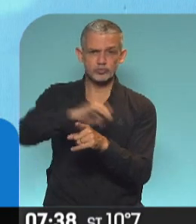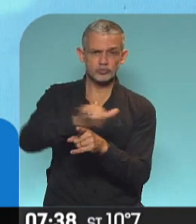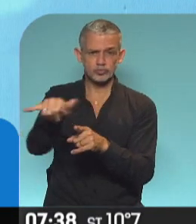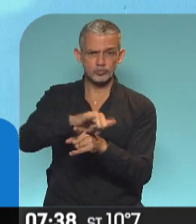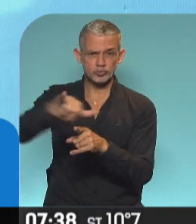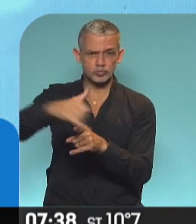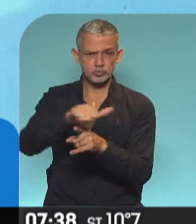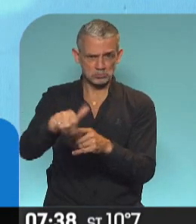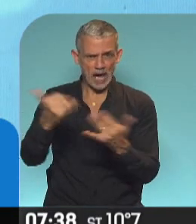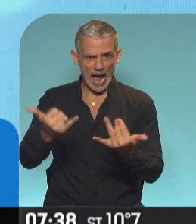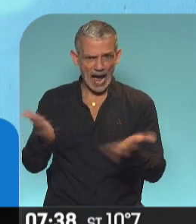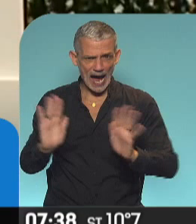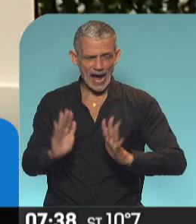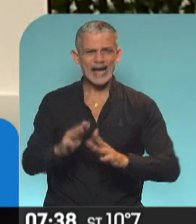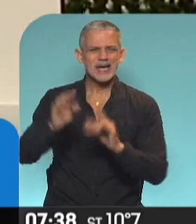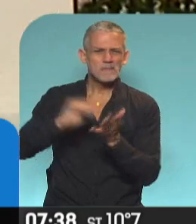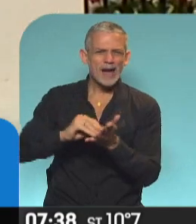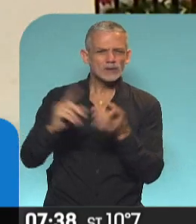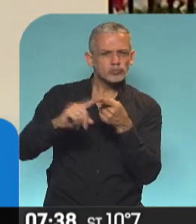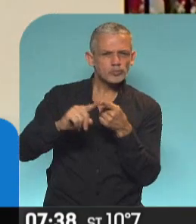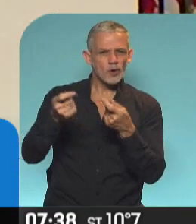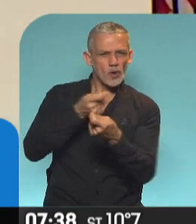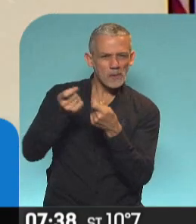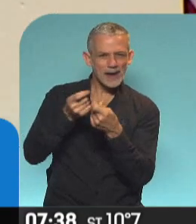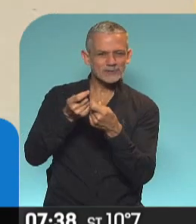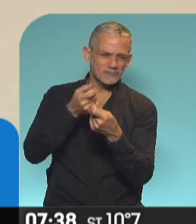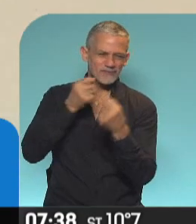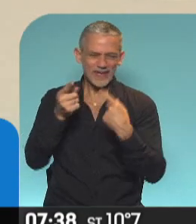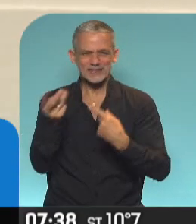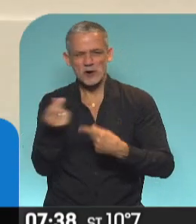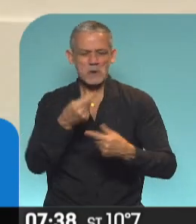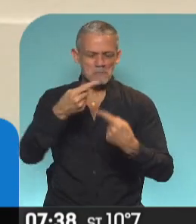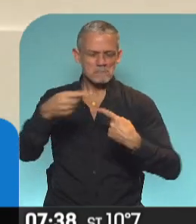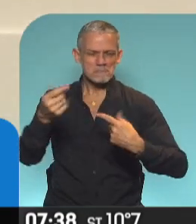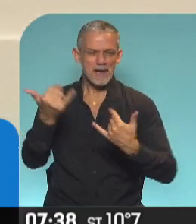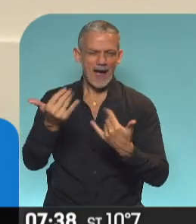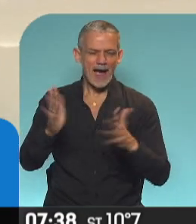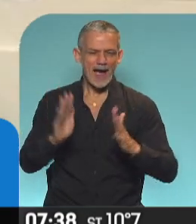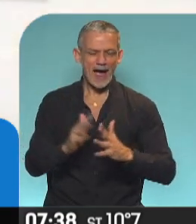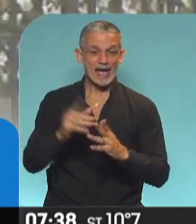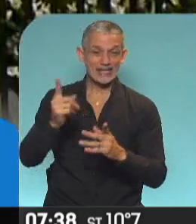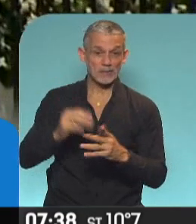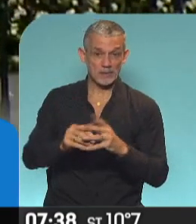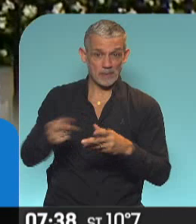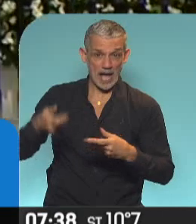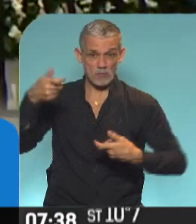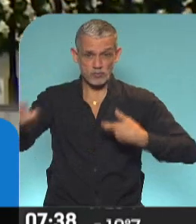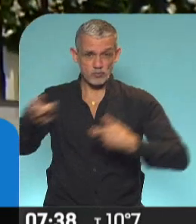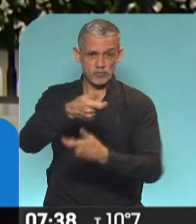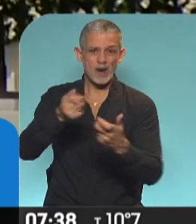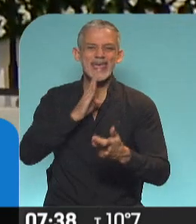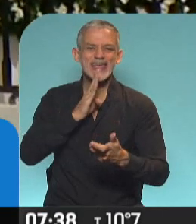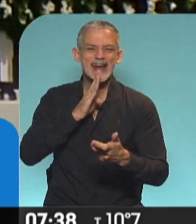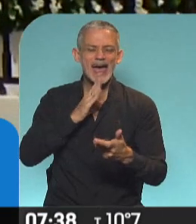del Golfo, van a empezar a haber más relaciones comerciales, financieras y de inversiones. Israel se